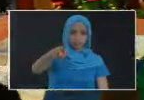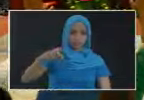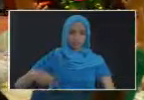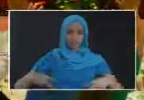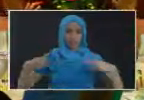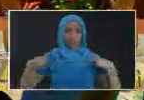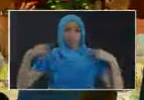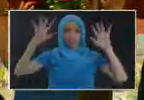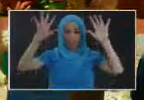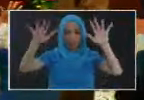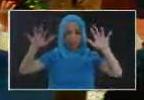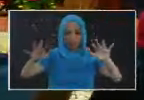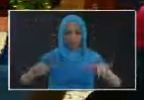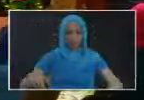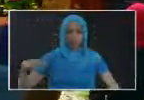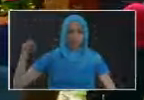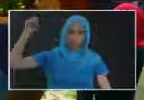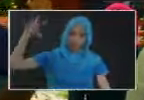Desato bendición para tu vida.